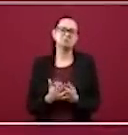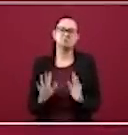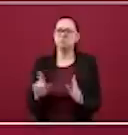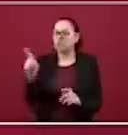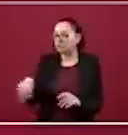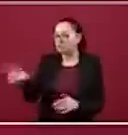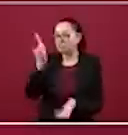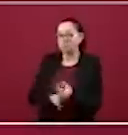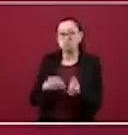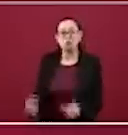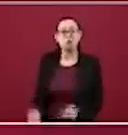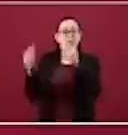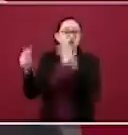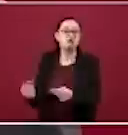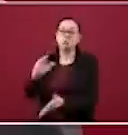negocios